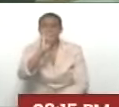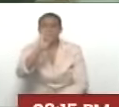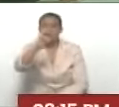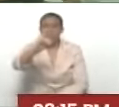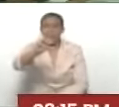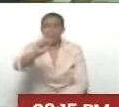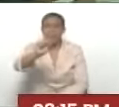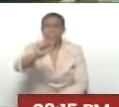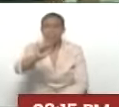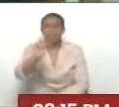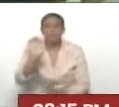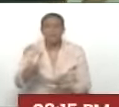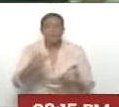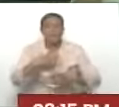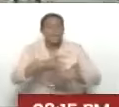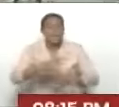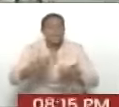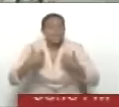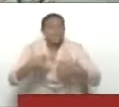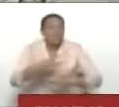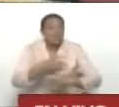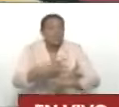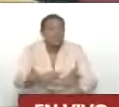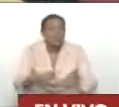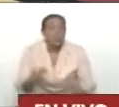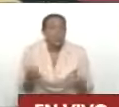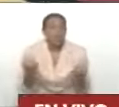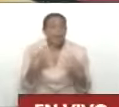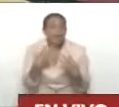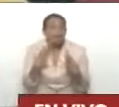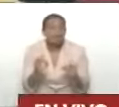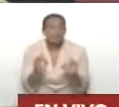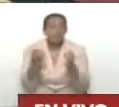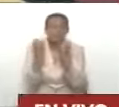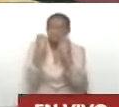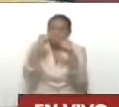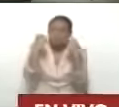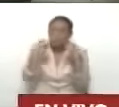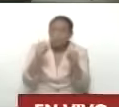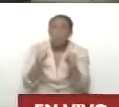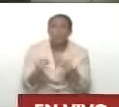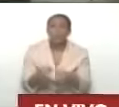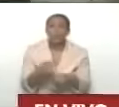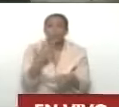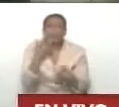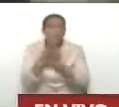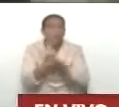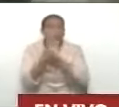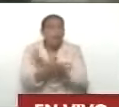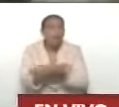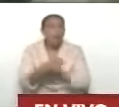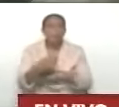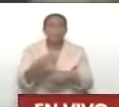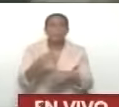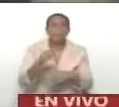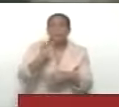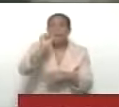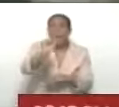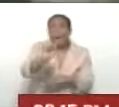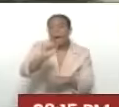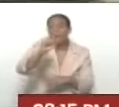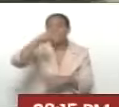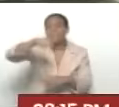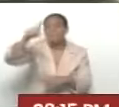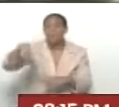asumir esa iniciativa con respecto a esas herramientas que usted nos dio, y esas herramientas del BEN APP. El